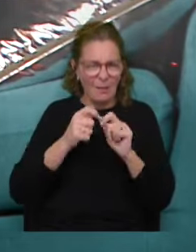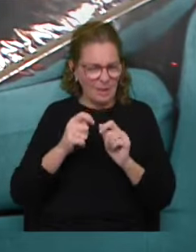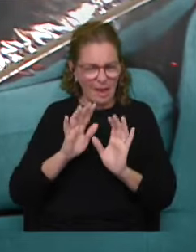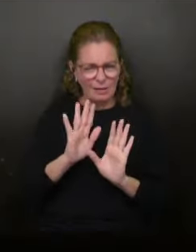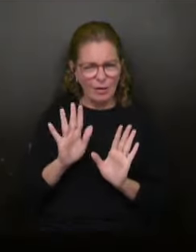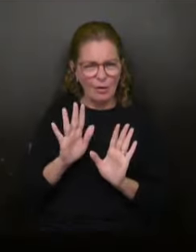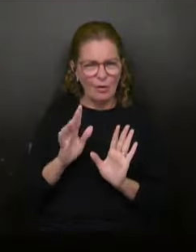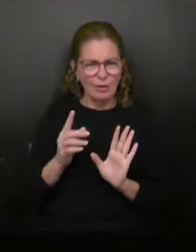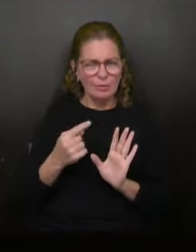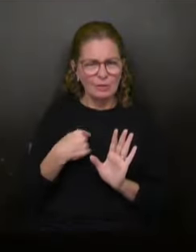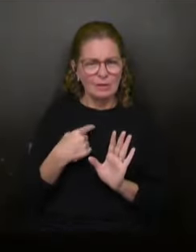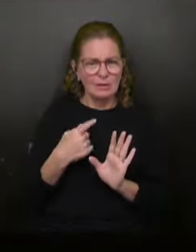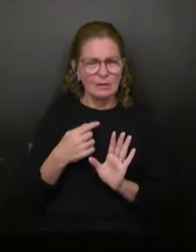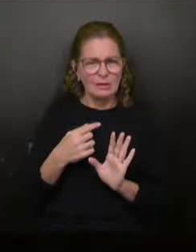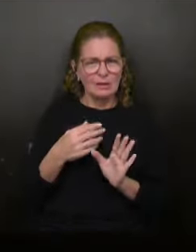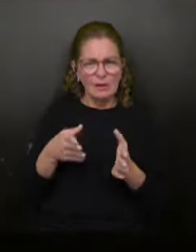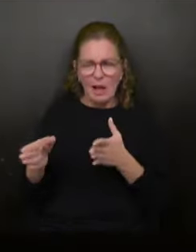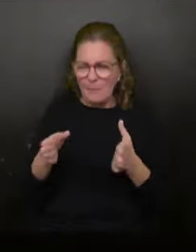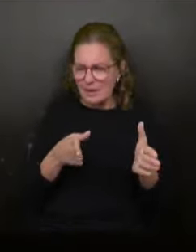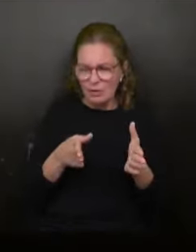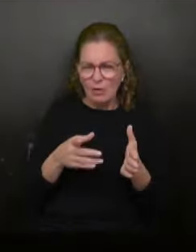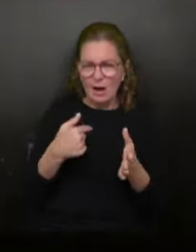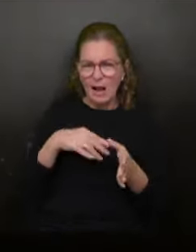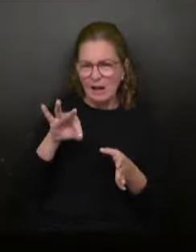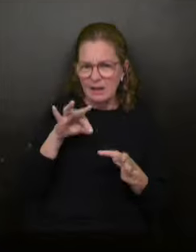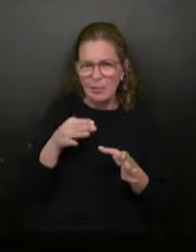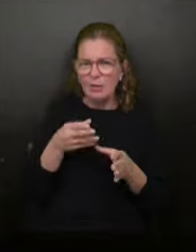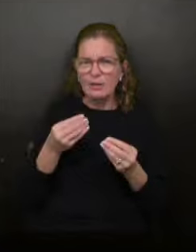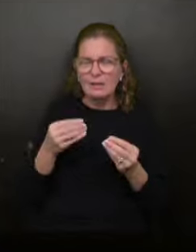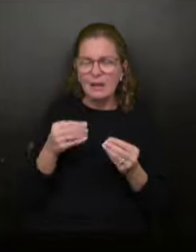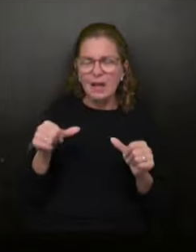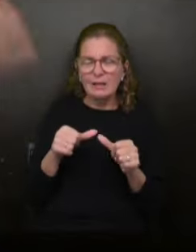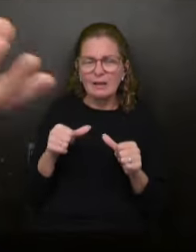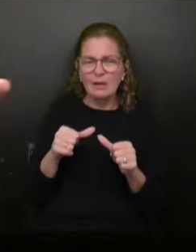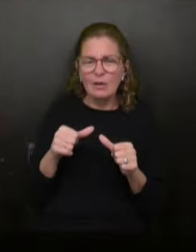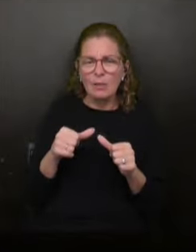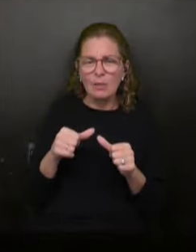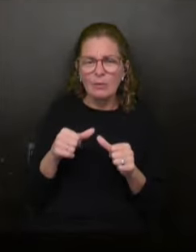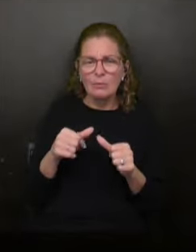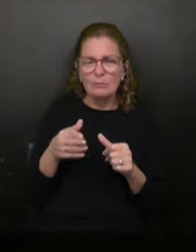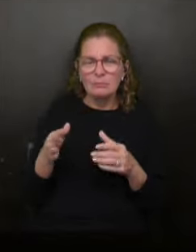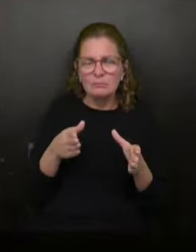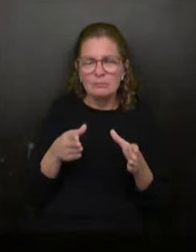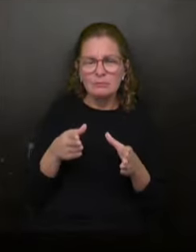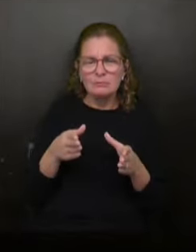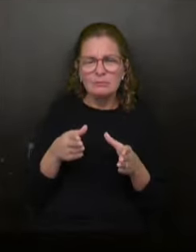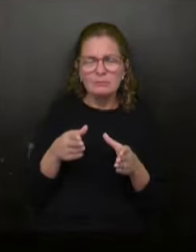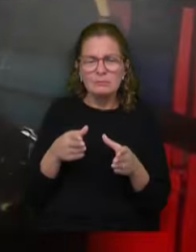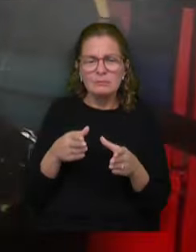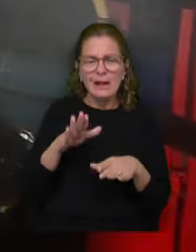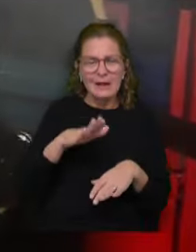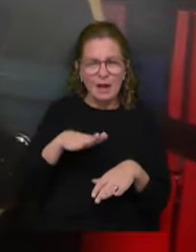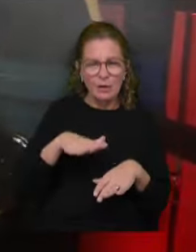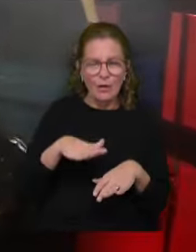que ustedes deciden el camino a seguir o toman los riesgos que... El enano que es